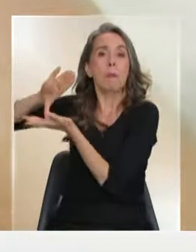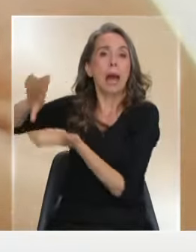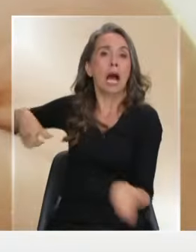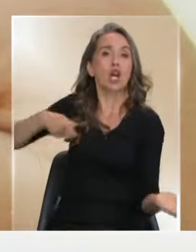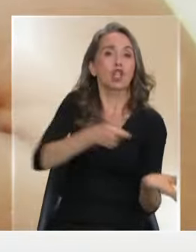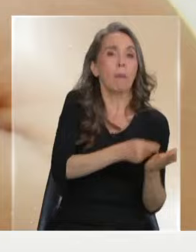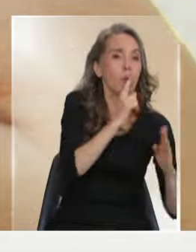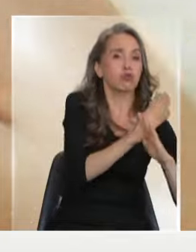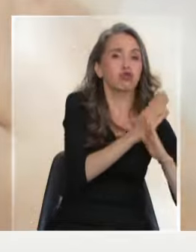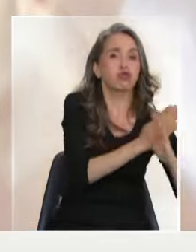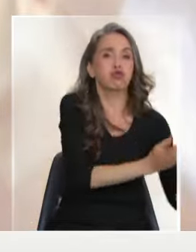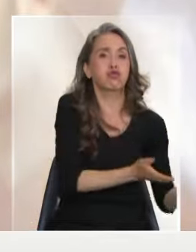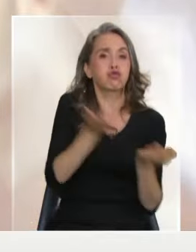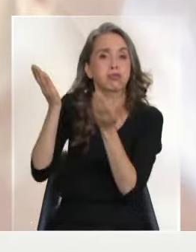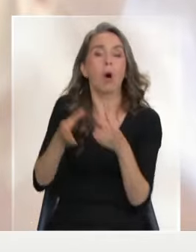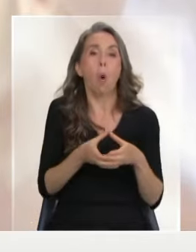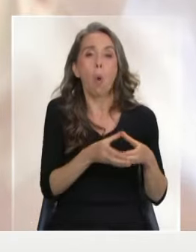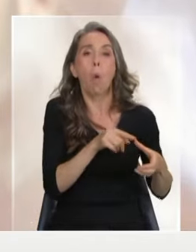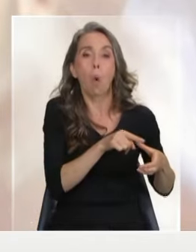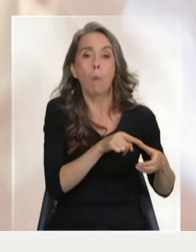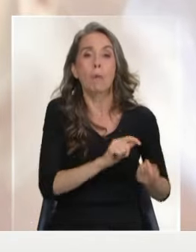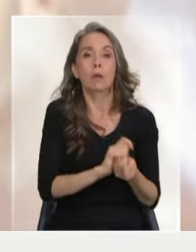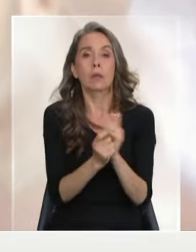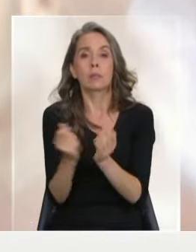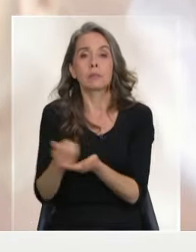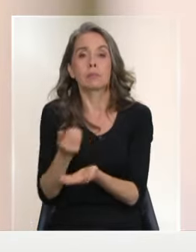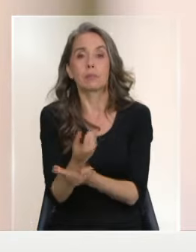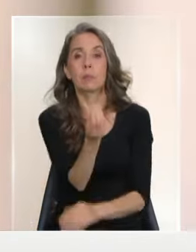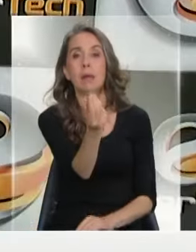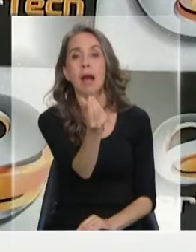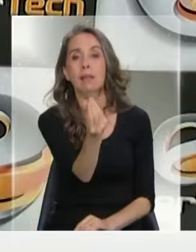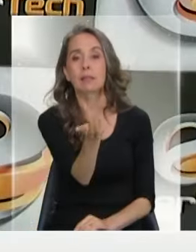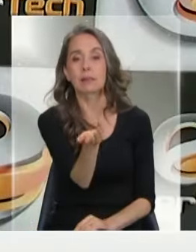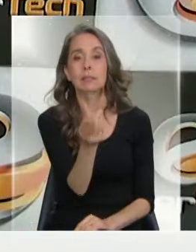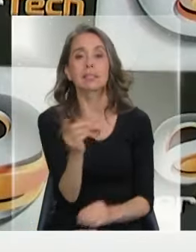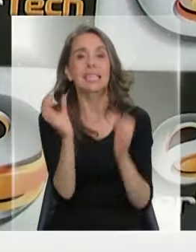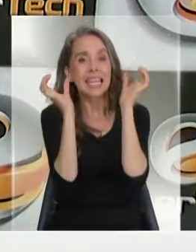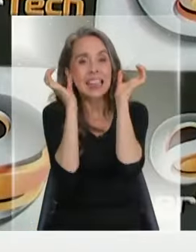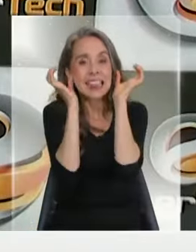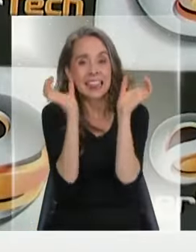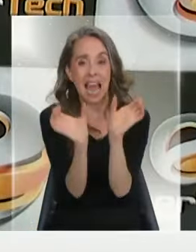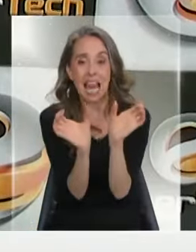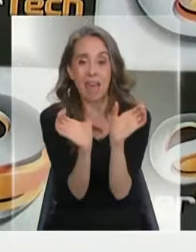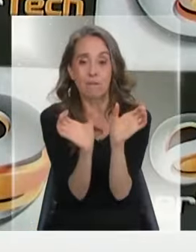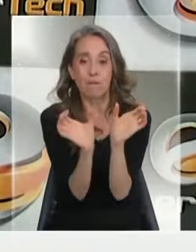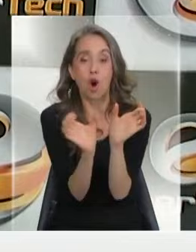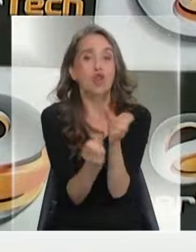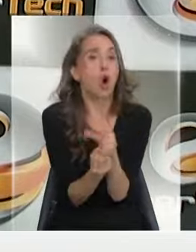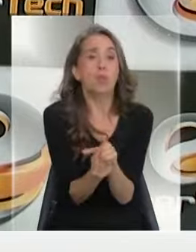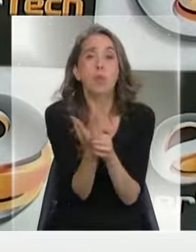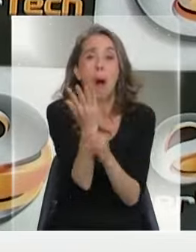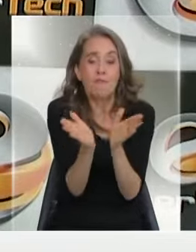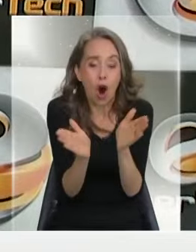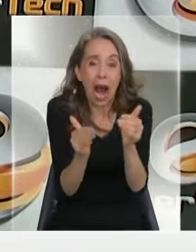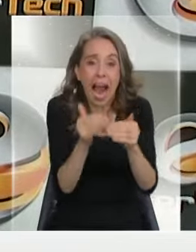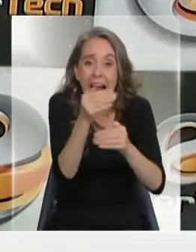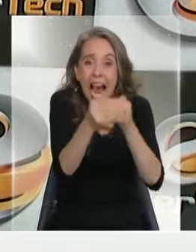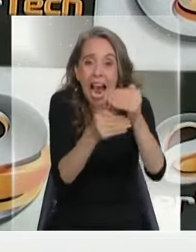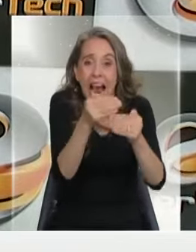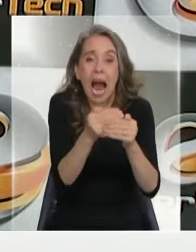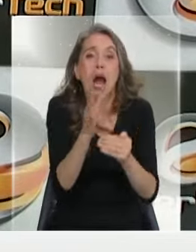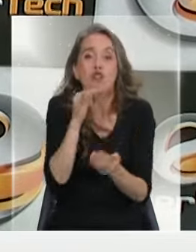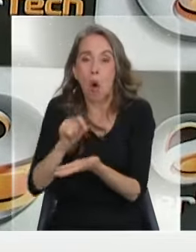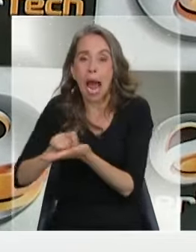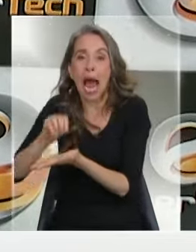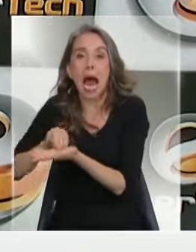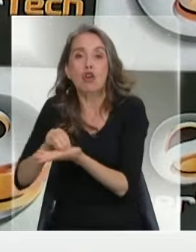las posibles opciones que tienen estas bandas para transformar los aparatos en dinero. Estos teléfonos, si bien al ser teléfonos nuevos, que no tenían